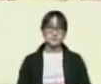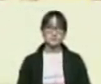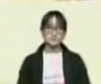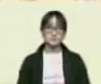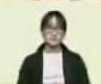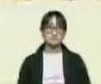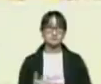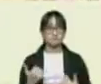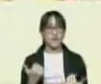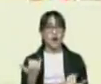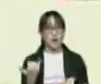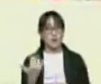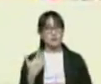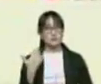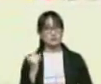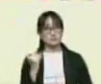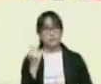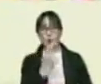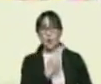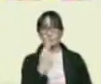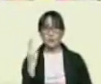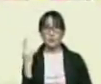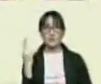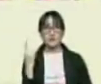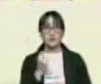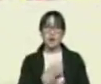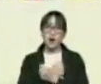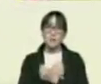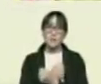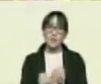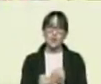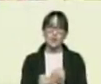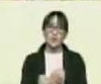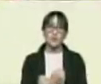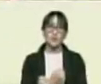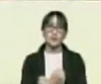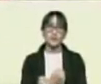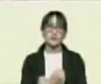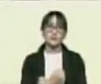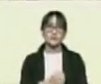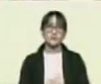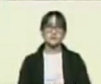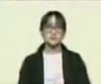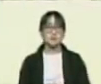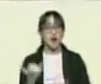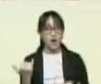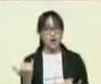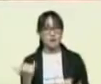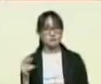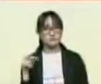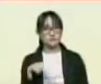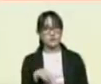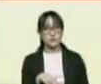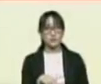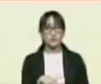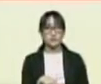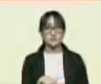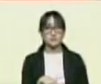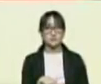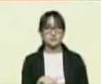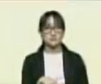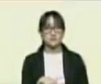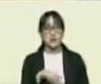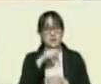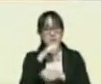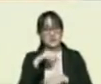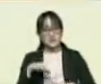Ante ustedes me comprometo con mucho amor, Bolívar. He venido aquí, pido las